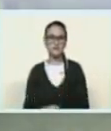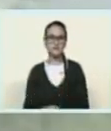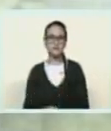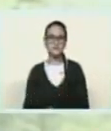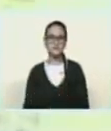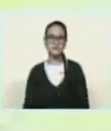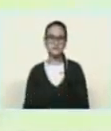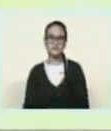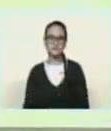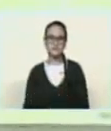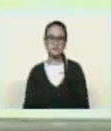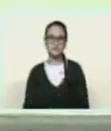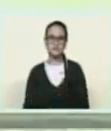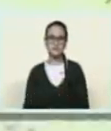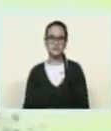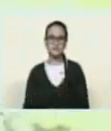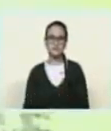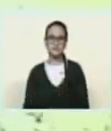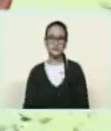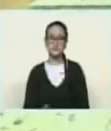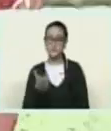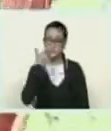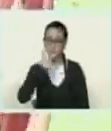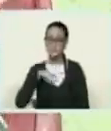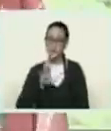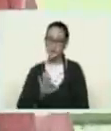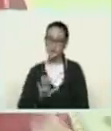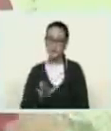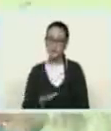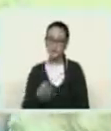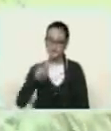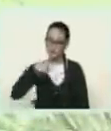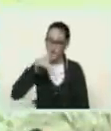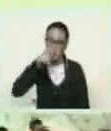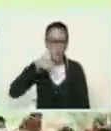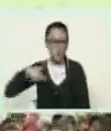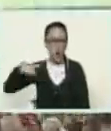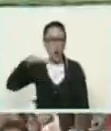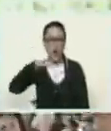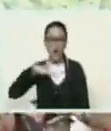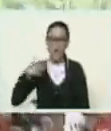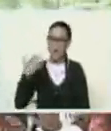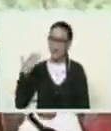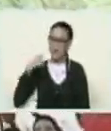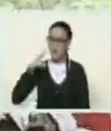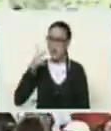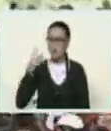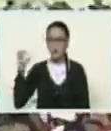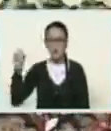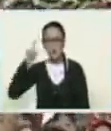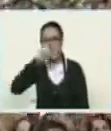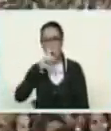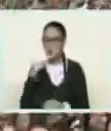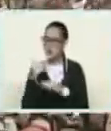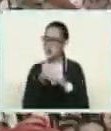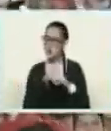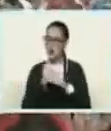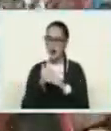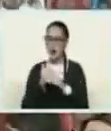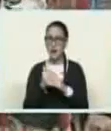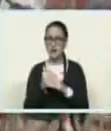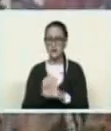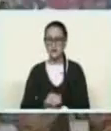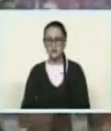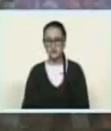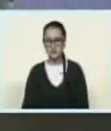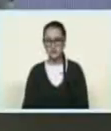confrontación. Eso somos, el pueblo que se levantó hace 200 años. Y cayó la Primera